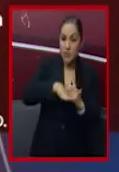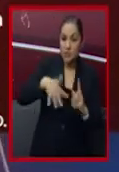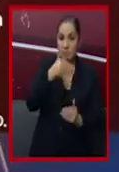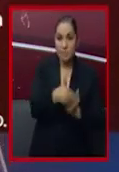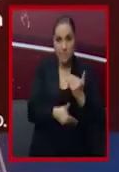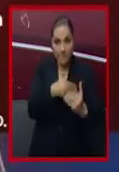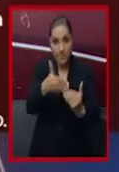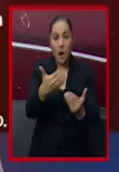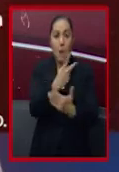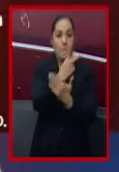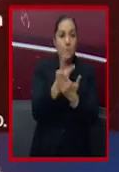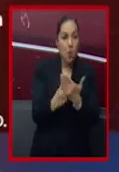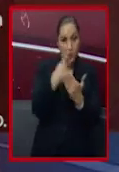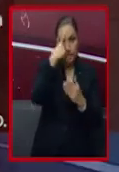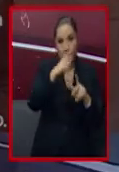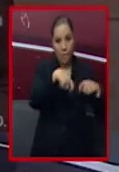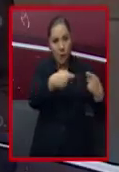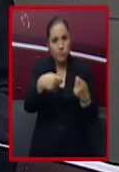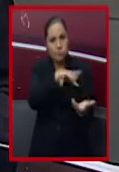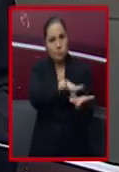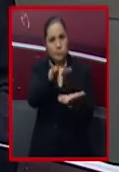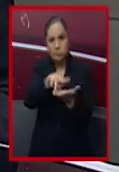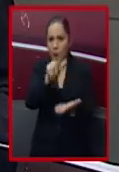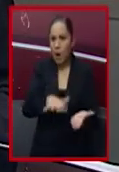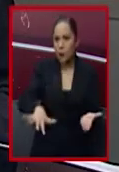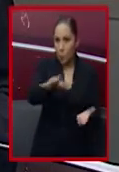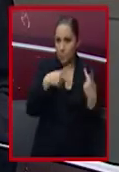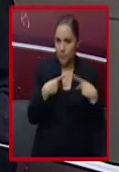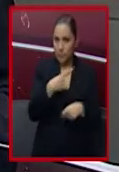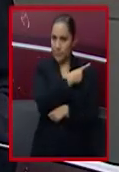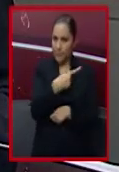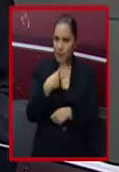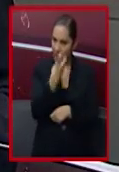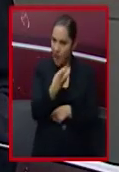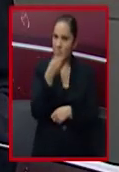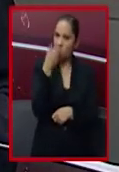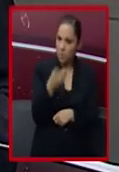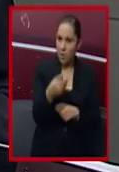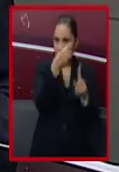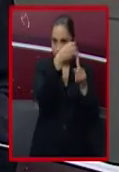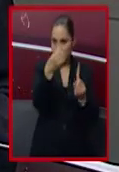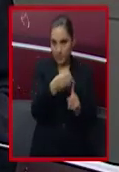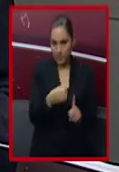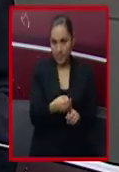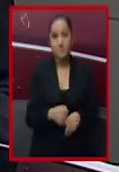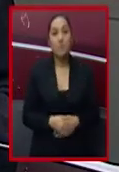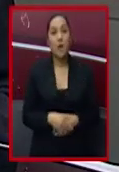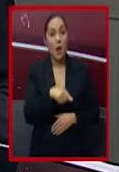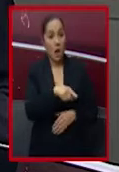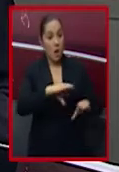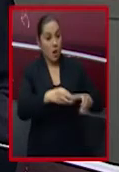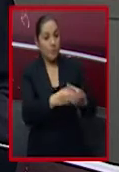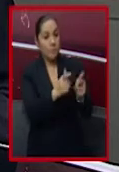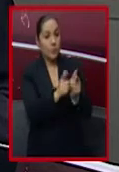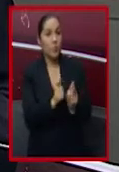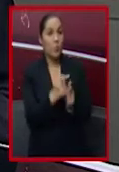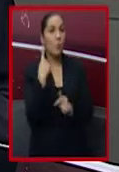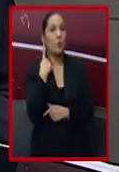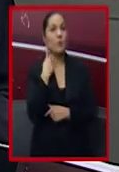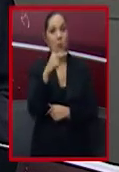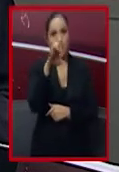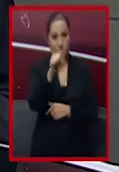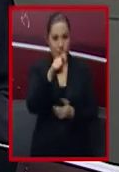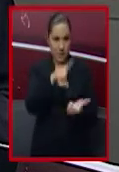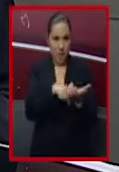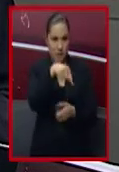programas sociales. Y dentro de las propuestas en la agenda legislativa del Grupo Parlamentario del Partido Encuentro Social aquí en la Cámara